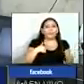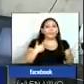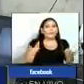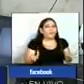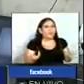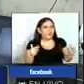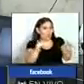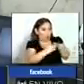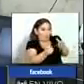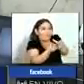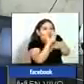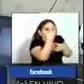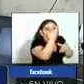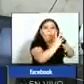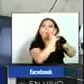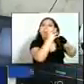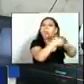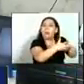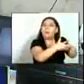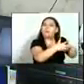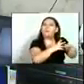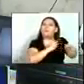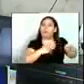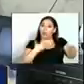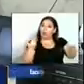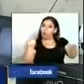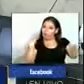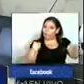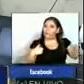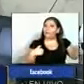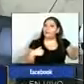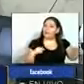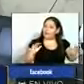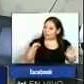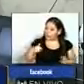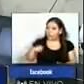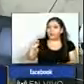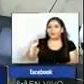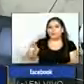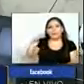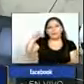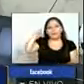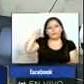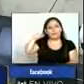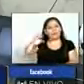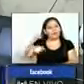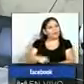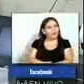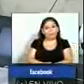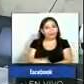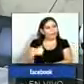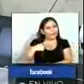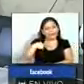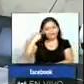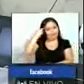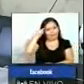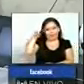Como una maceta Entonces yo le dije A ese señor De que yo No pensaba así